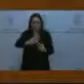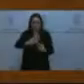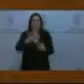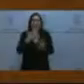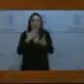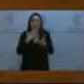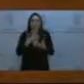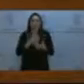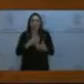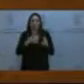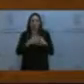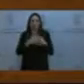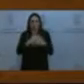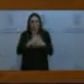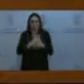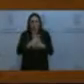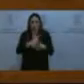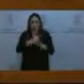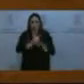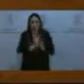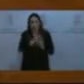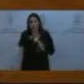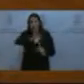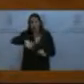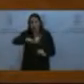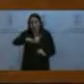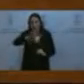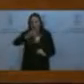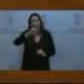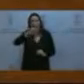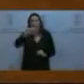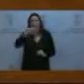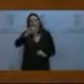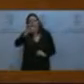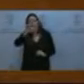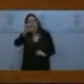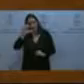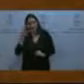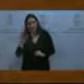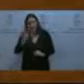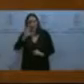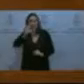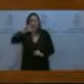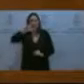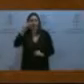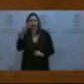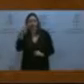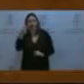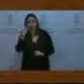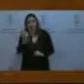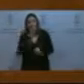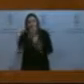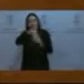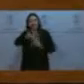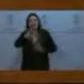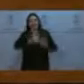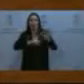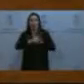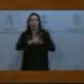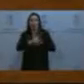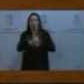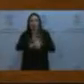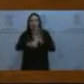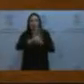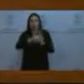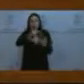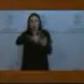ejemplo, Somiedo, las parroquias de Saliencia, Arbellales y Endriga no están en dicho órgano de gestión. Esto es